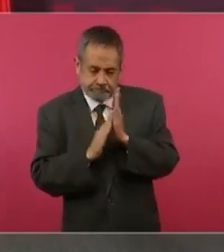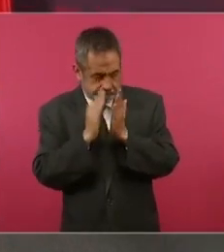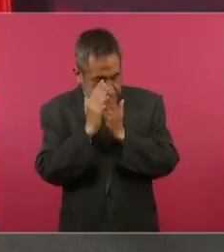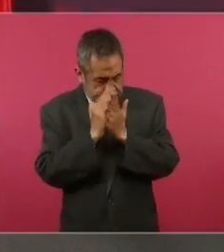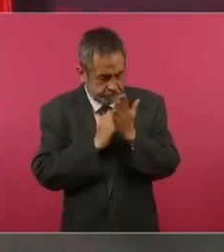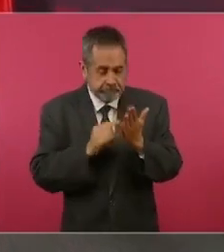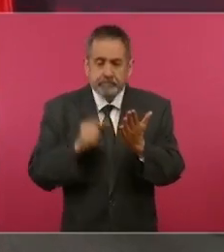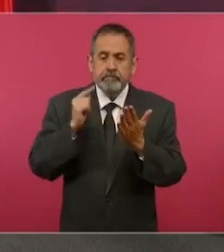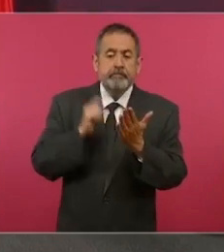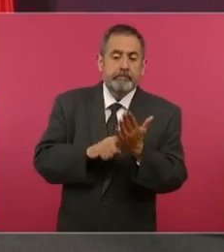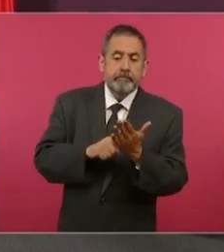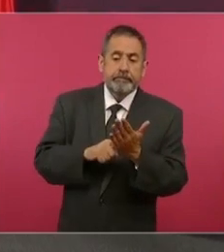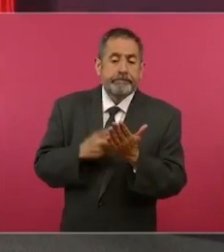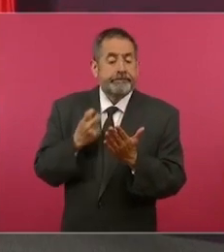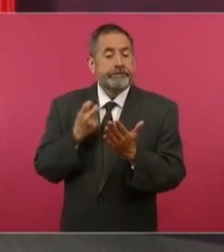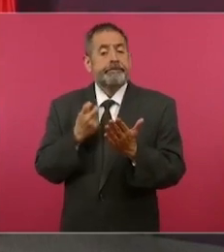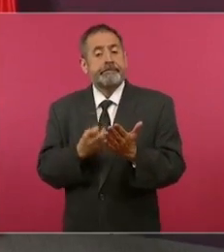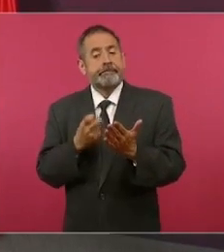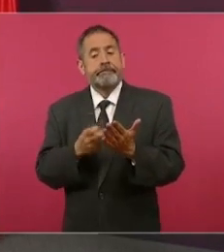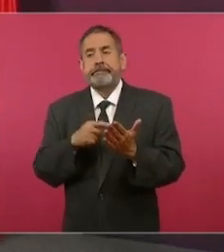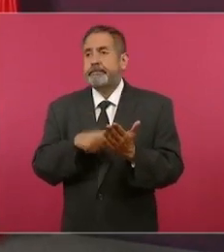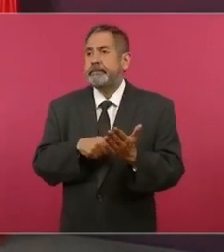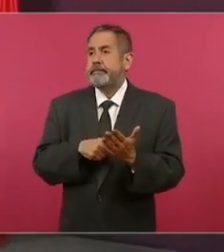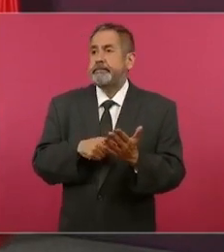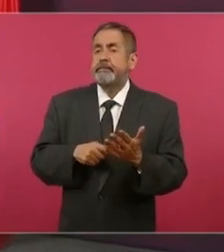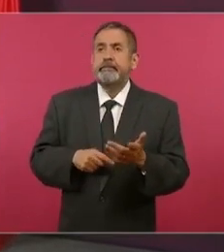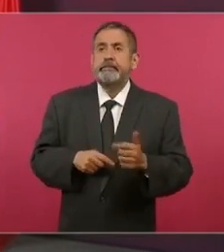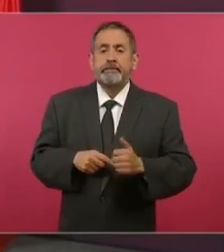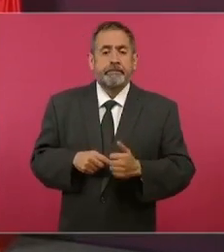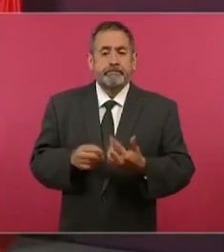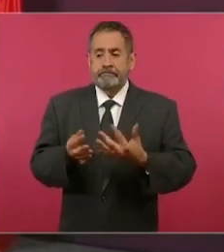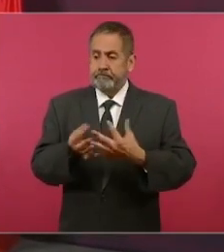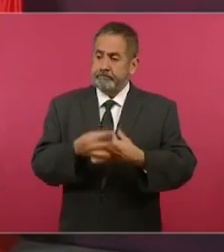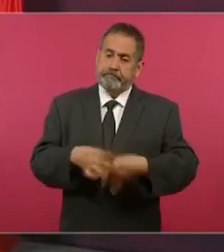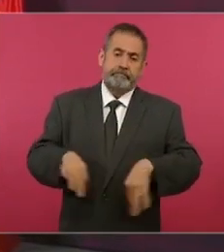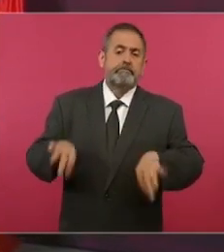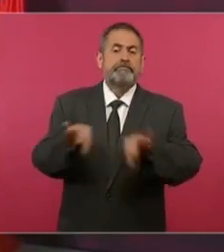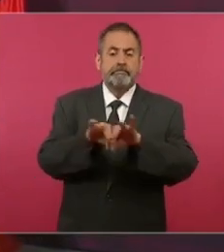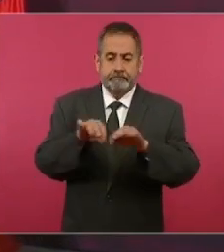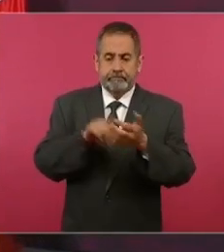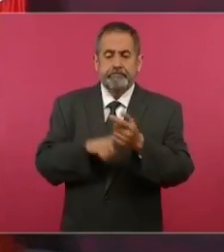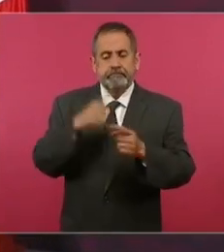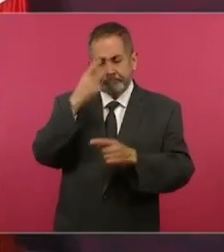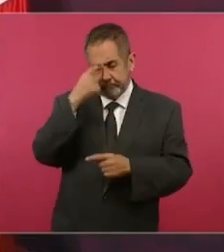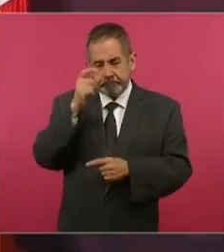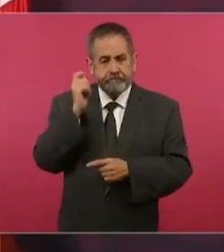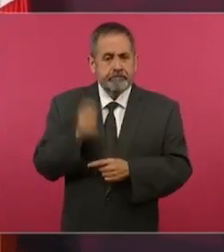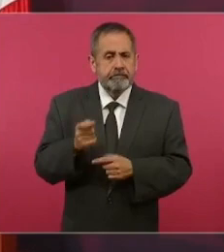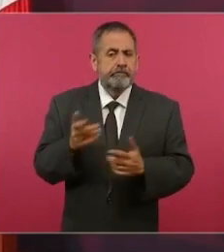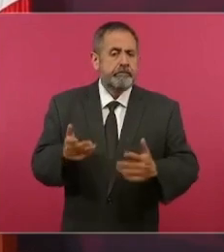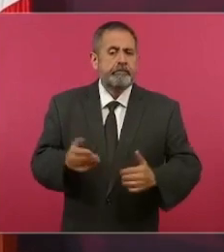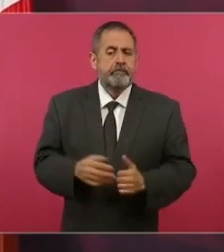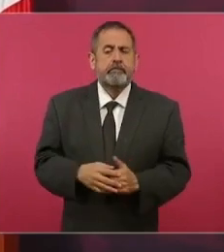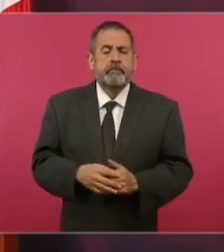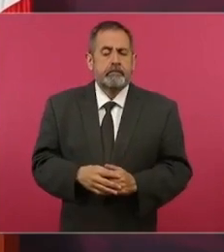la encuesta más importante para saber